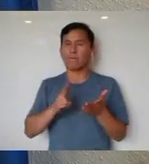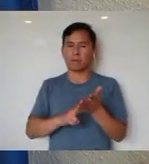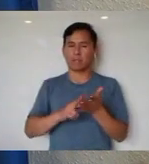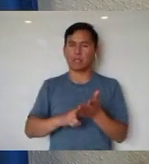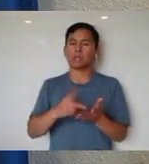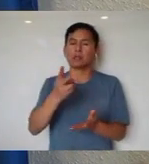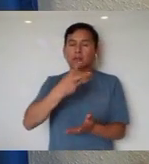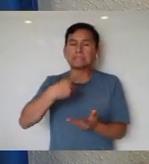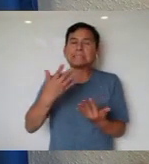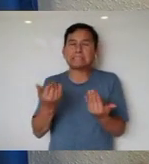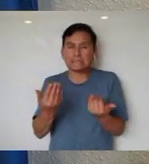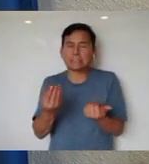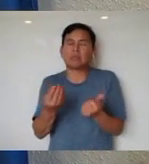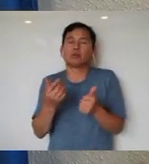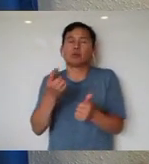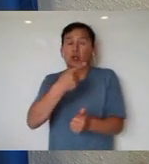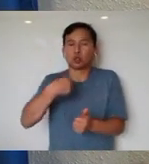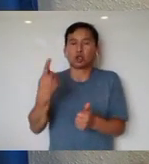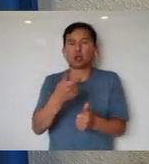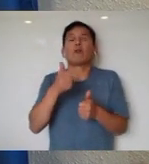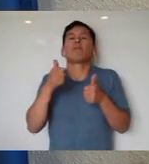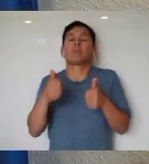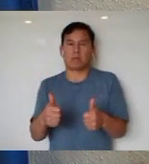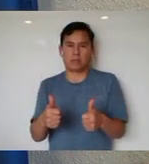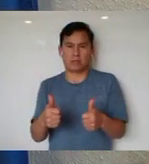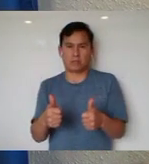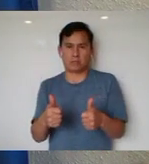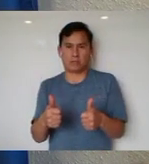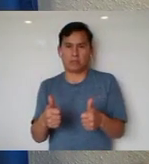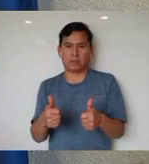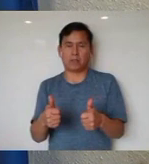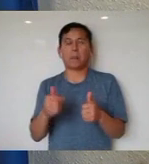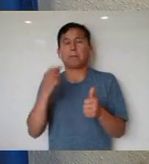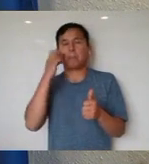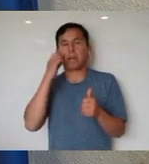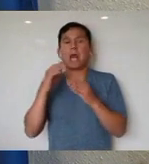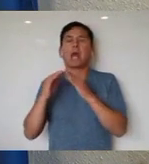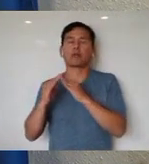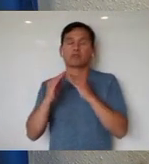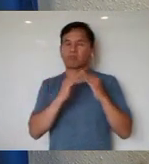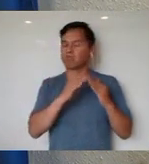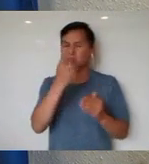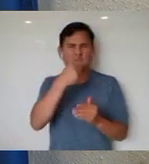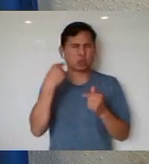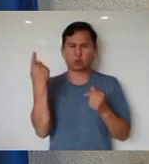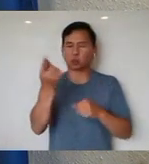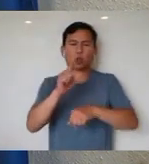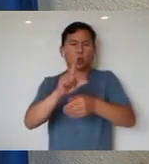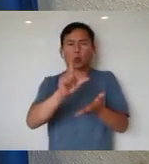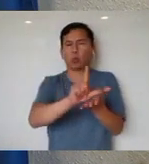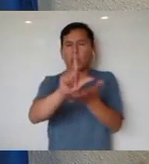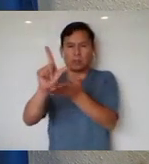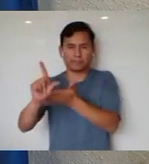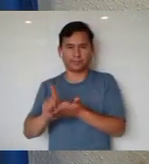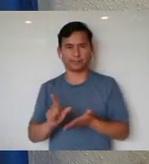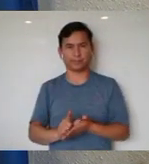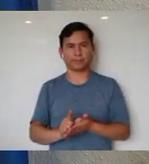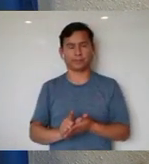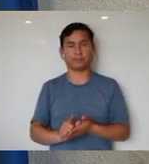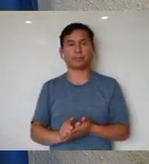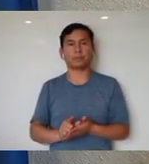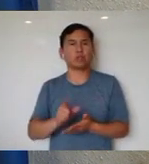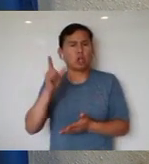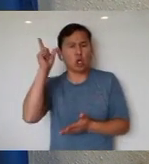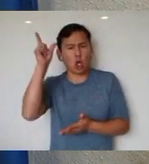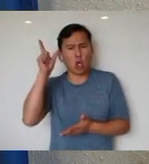nuestro propio bien y el de todos nuestros seres queridos, vecinos y amigos que habitamos las distintas localidades. Es lógico